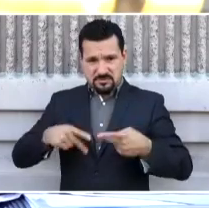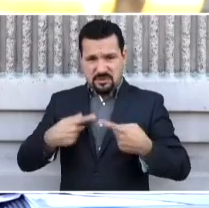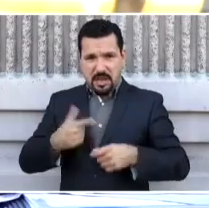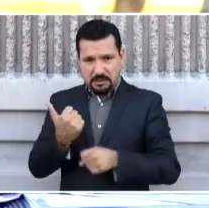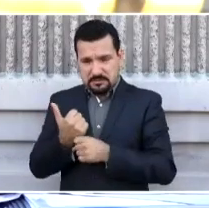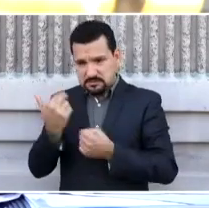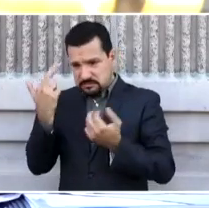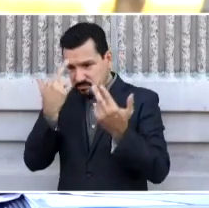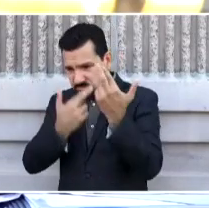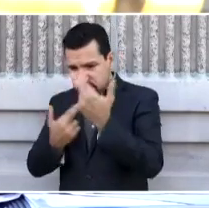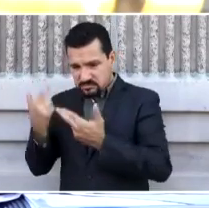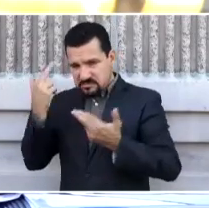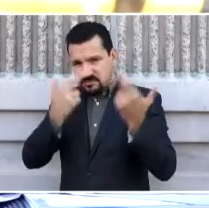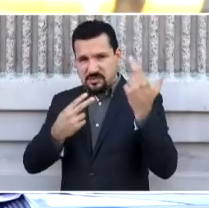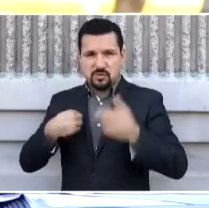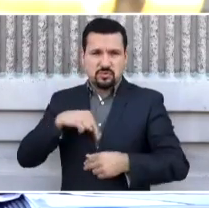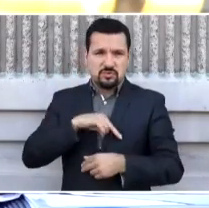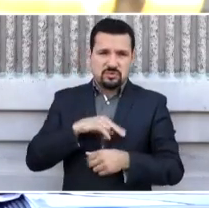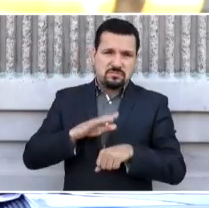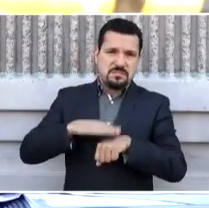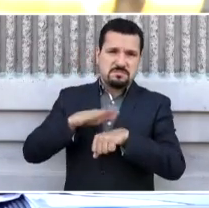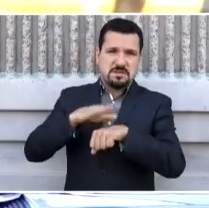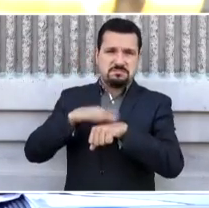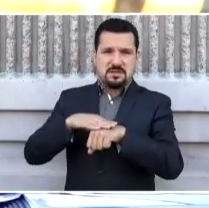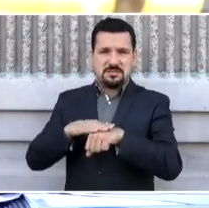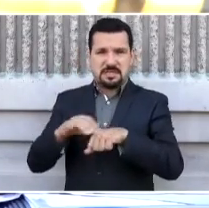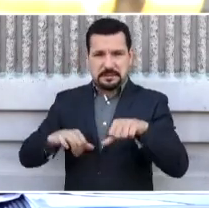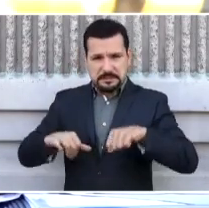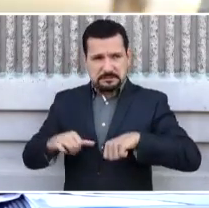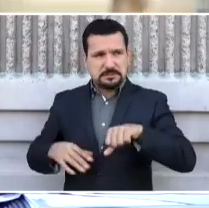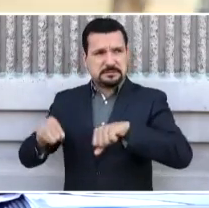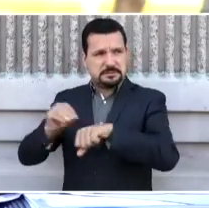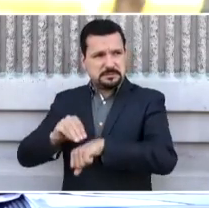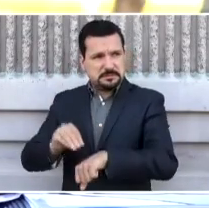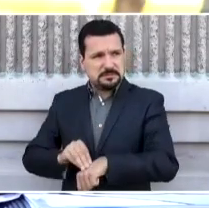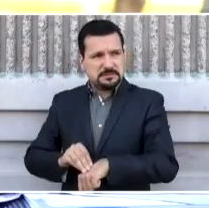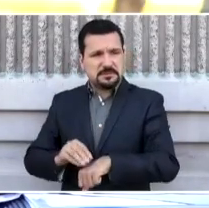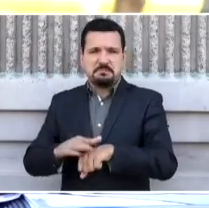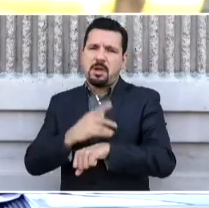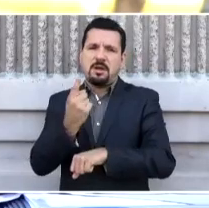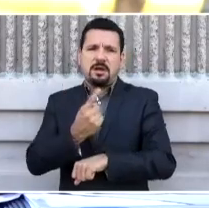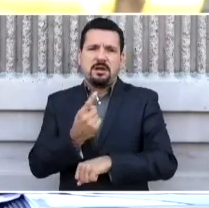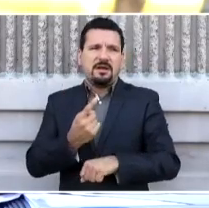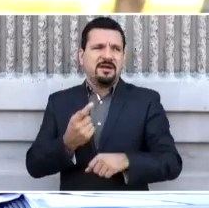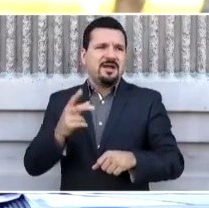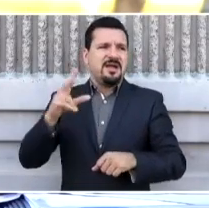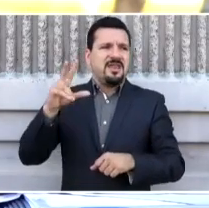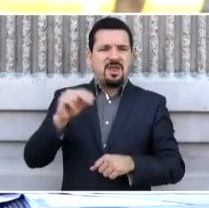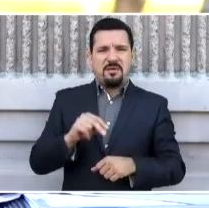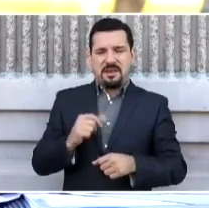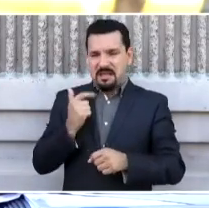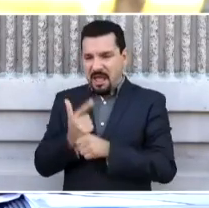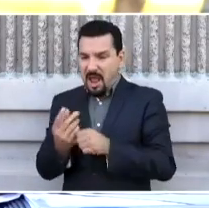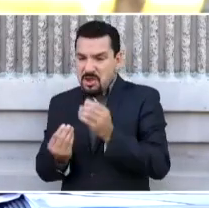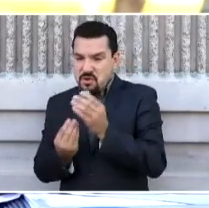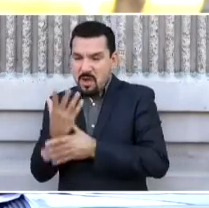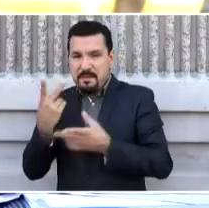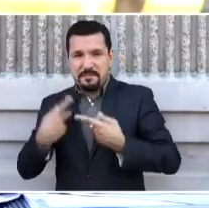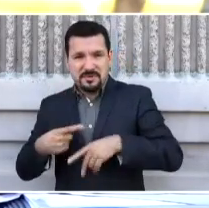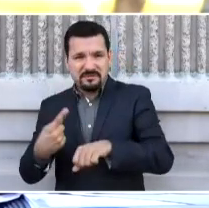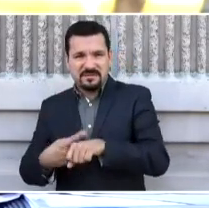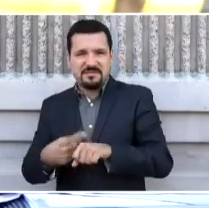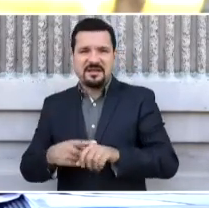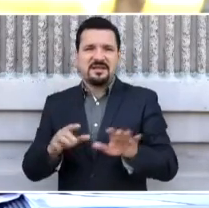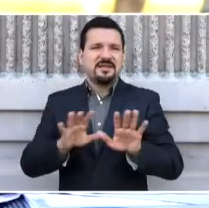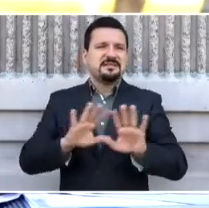retomar, intensificar las acciones, no porque vayamos a identificar nuevos casos, o sea, vuelvo a insistir, ya